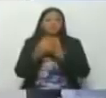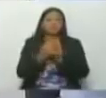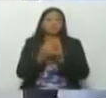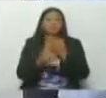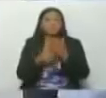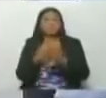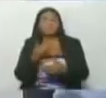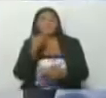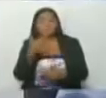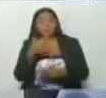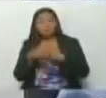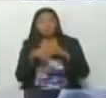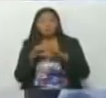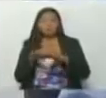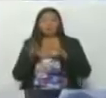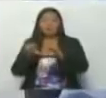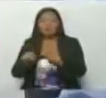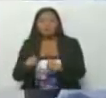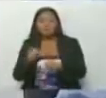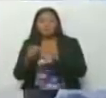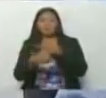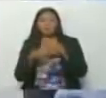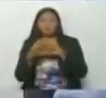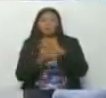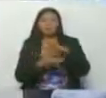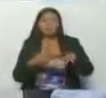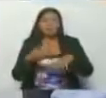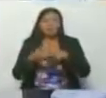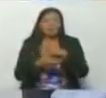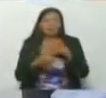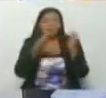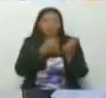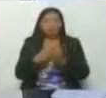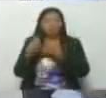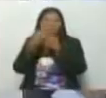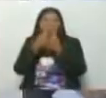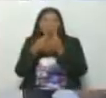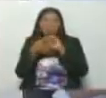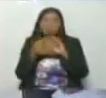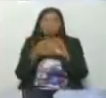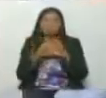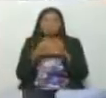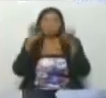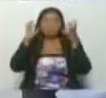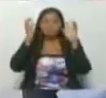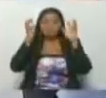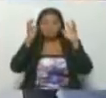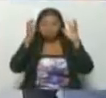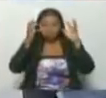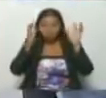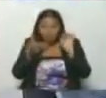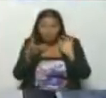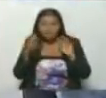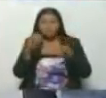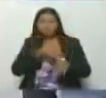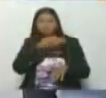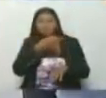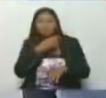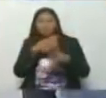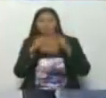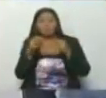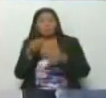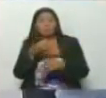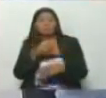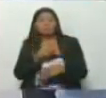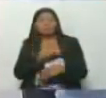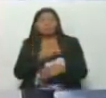el plan del imperialismo es crear una crisis económica que se traduzca en un colapso social para poner en dificultades a los